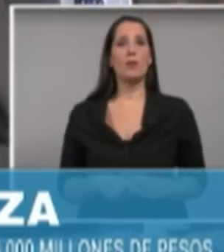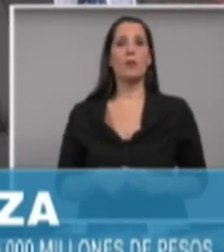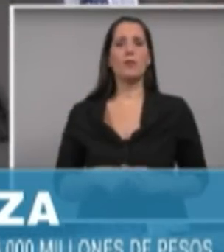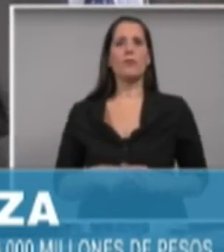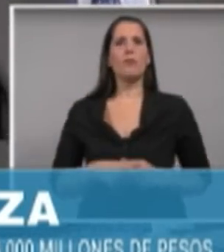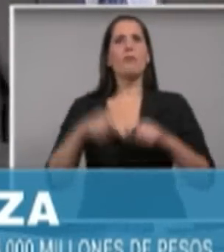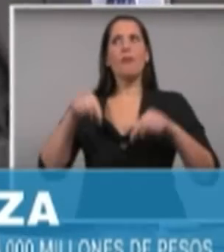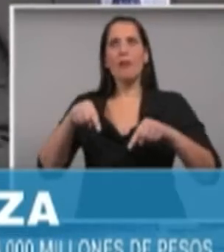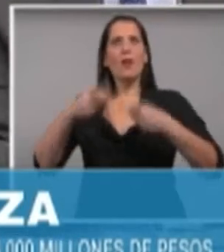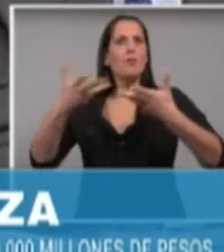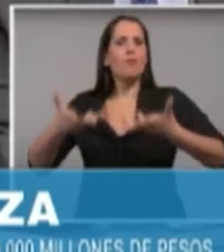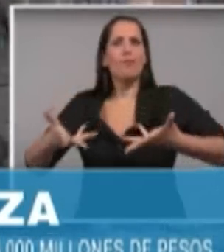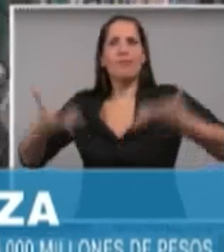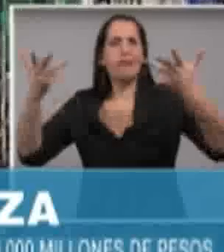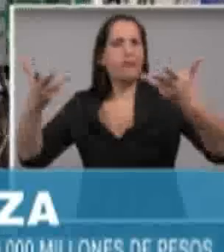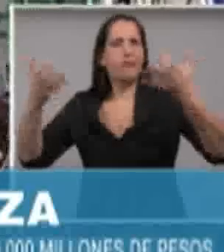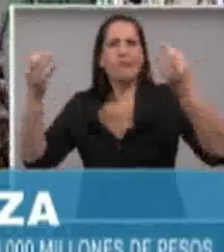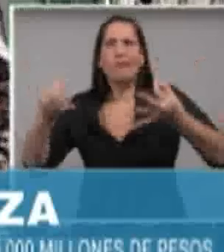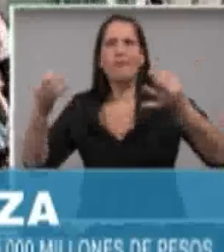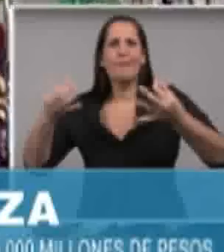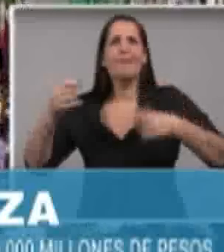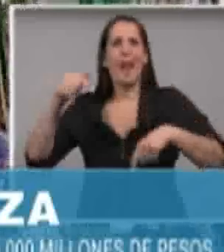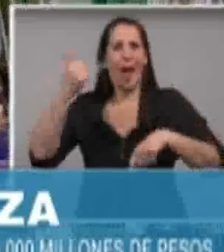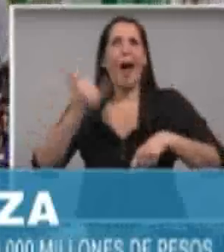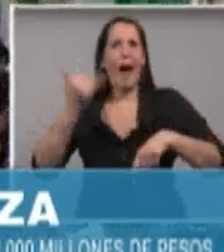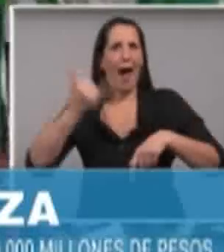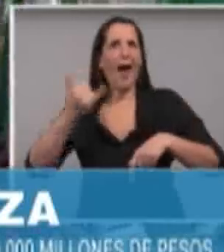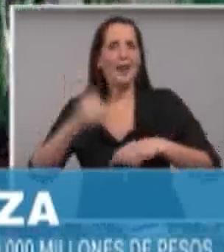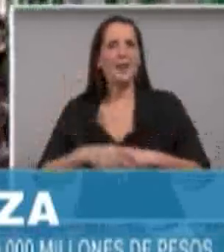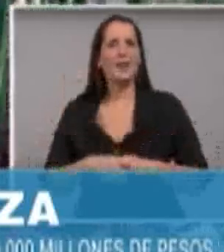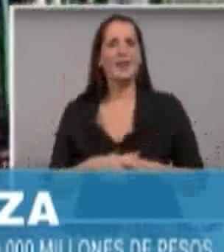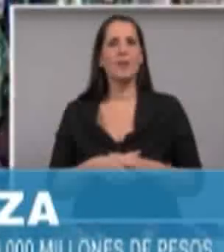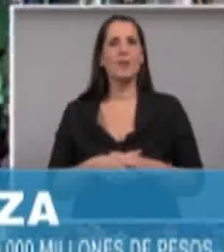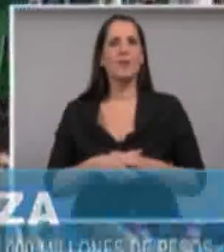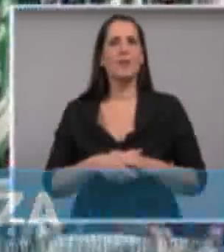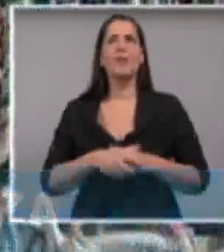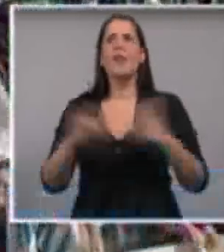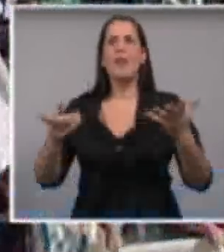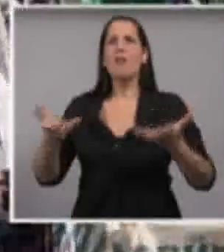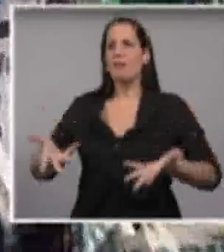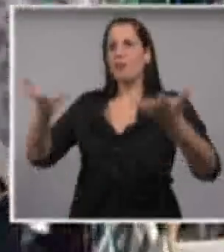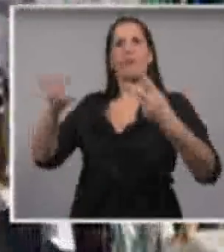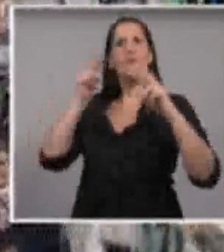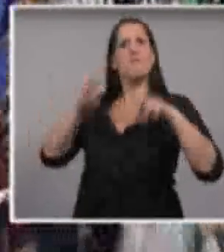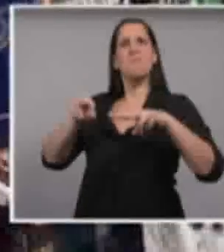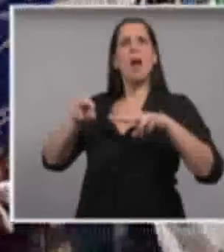Este crecimiento que hemos tenido, que se mide también en